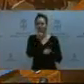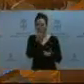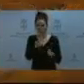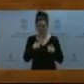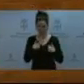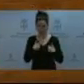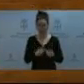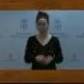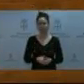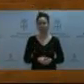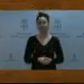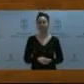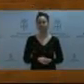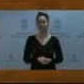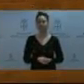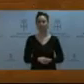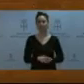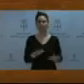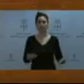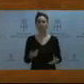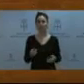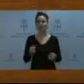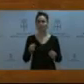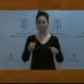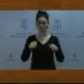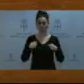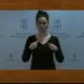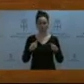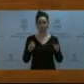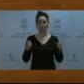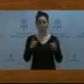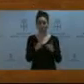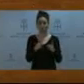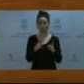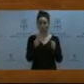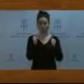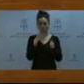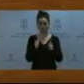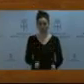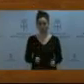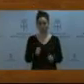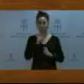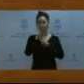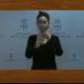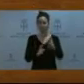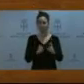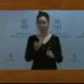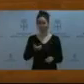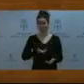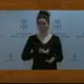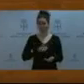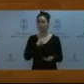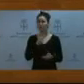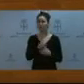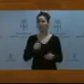les voy a leer un fragmento de ese bando que comentaba la portavoz de Podemos del Ayuntamiento de